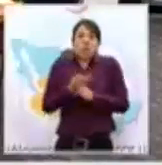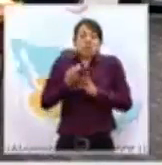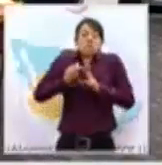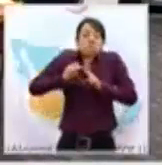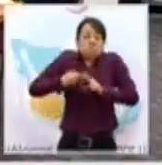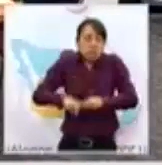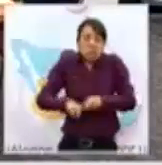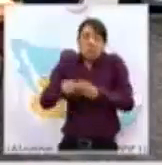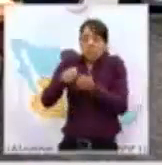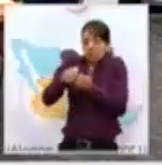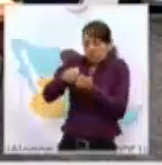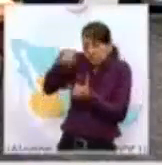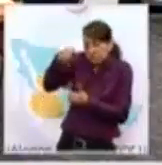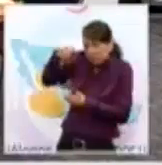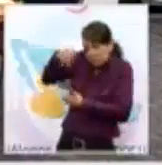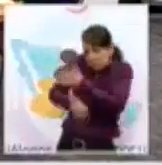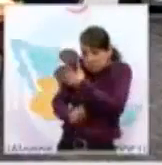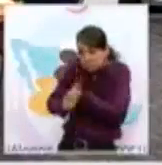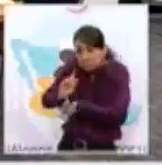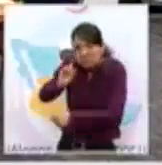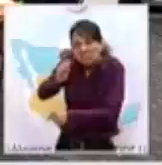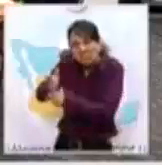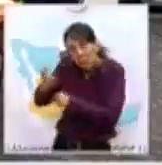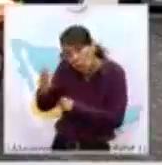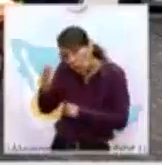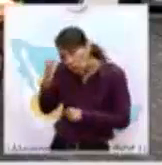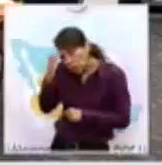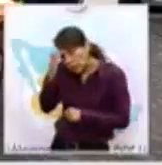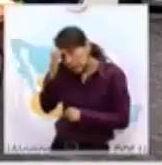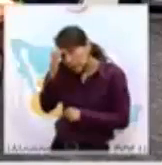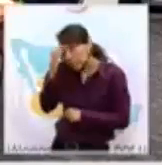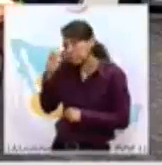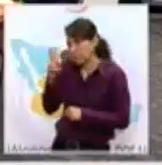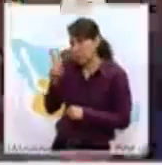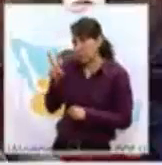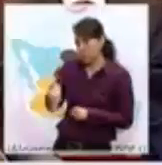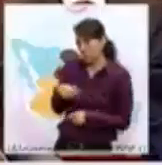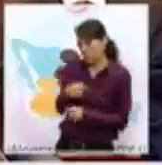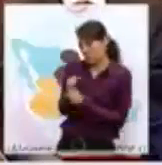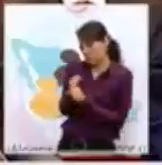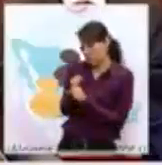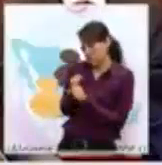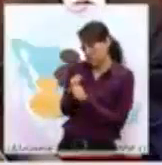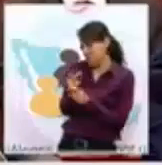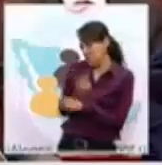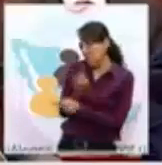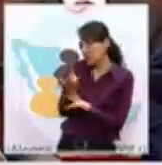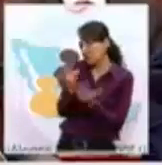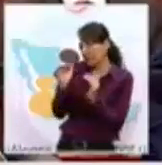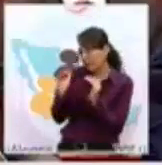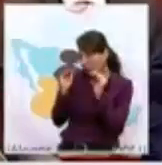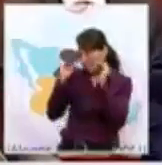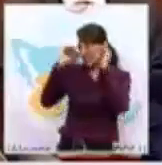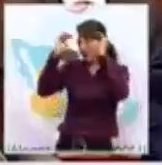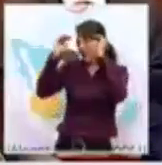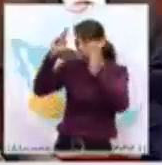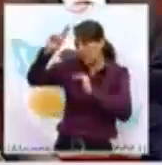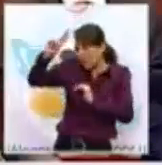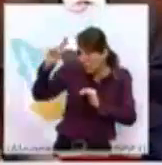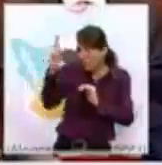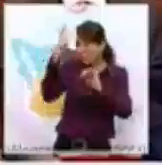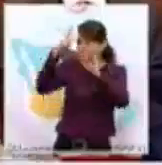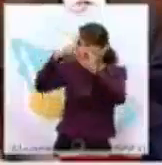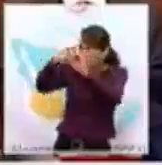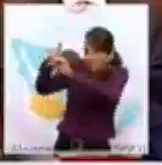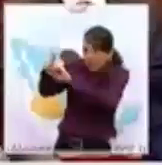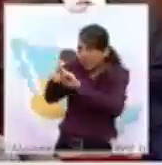tema, pero me pregunto cómo será en las universidades y demás. ¿Qué tanto, déjenme ponerlo de esta manera, o sea,